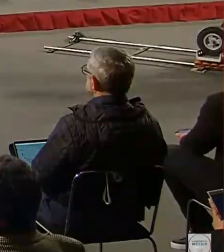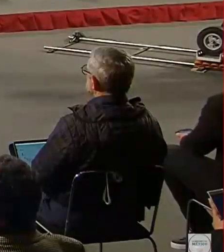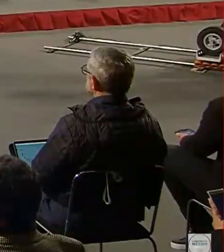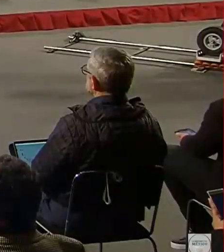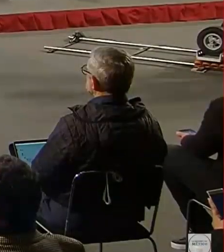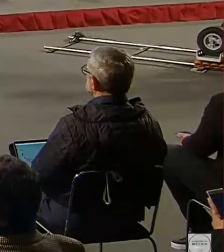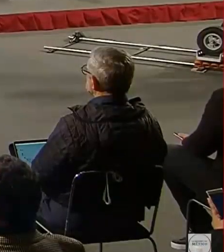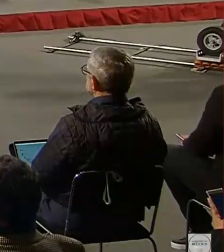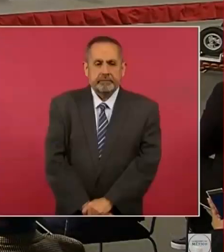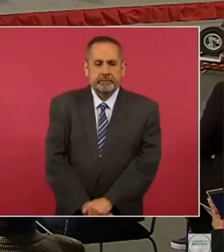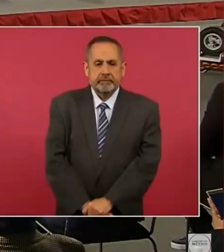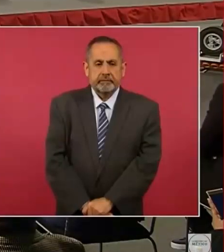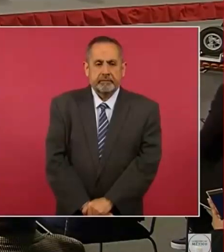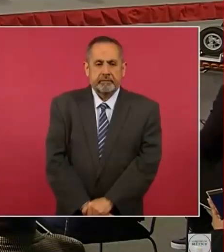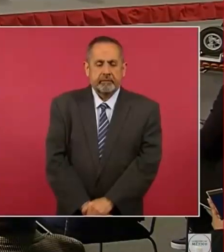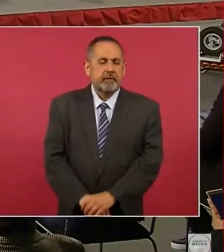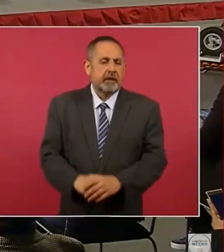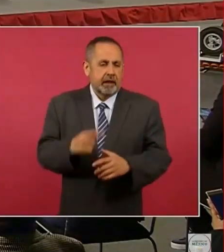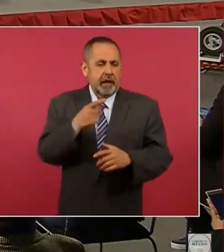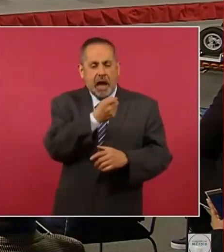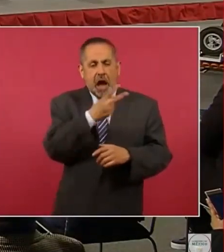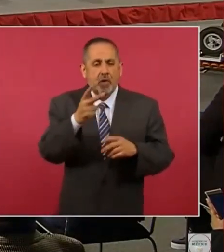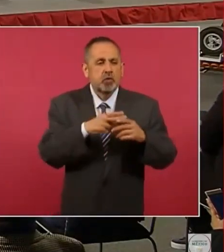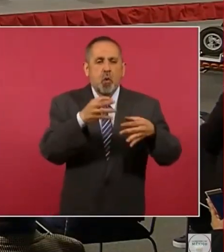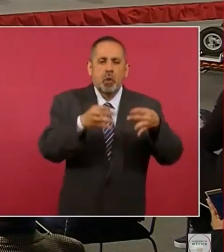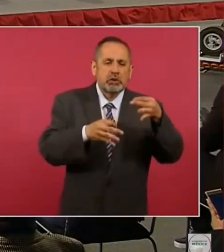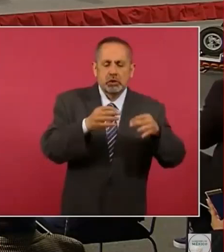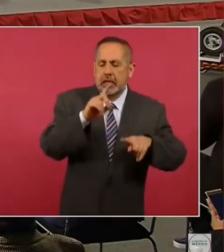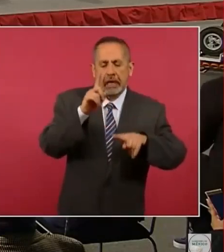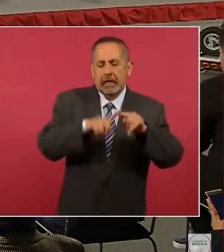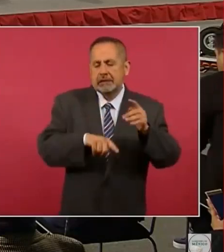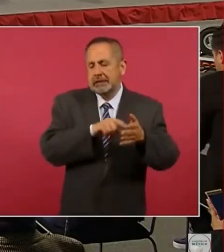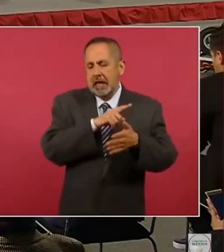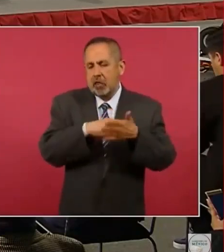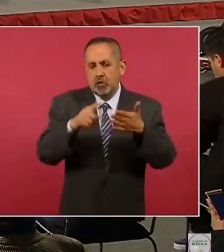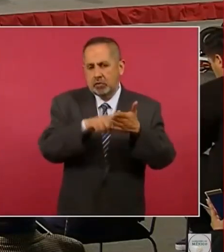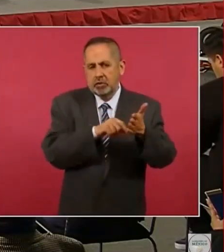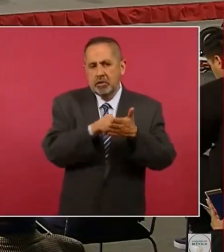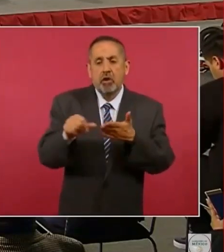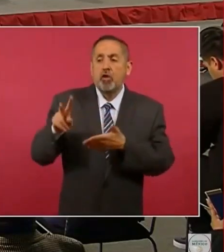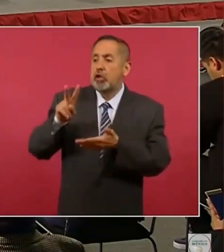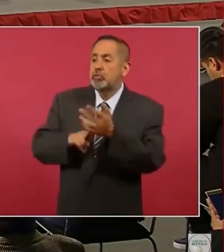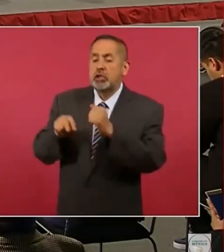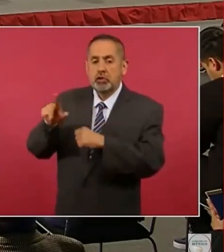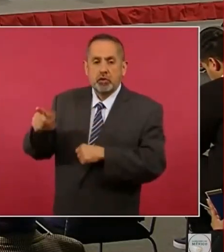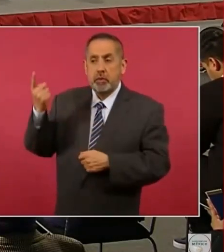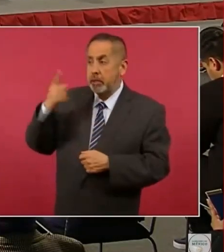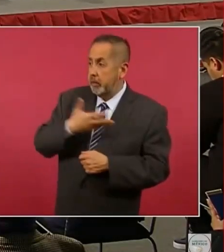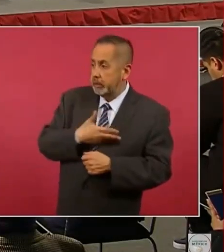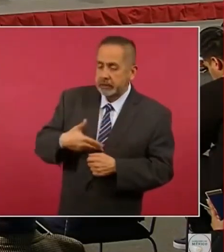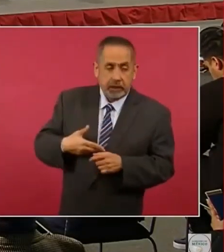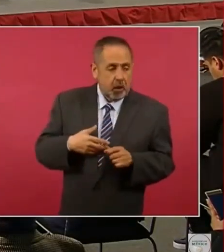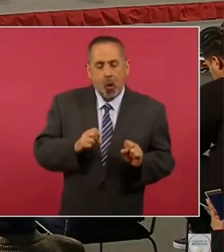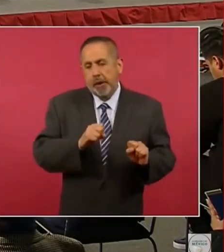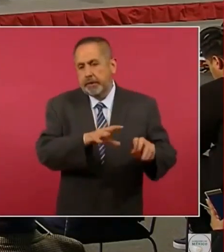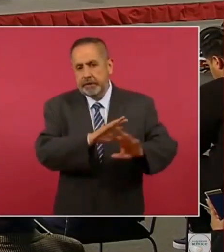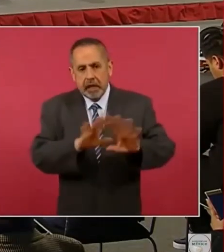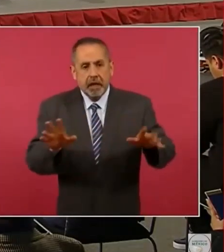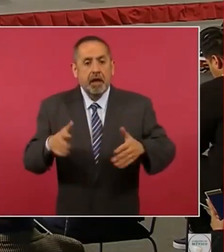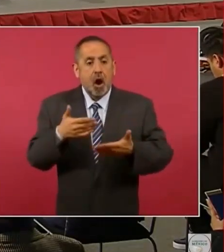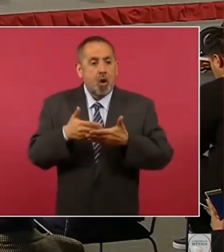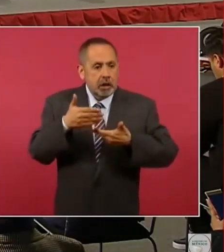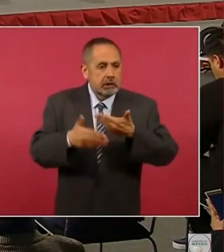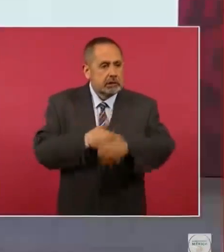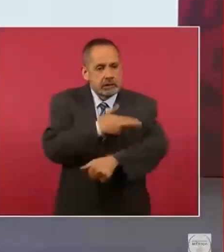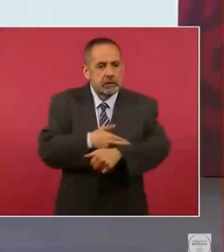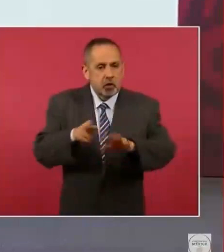su patrimonio. Se cancelaron eso desde 2018 por instrucción del presidente y hoy se trabaja en procesos de